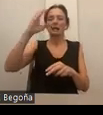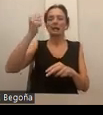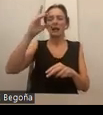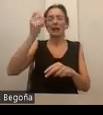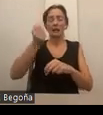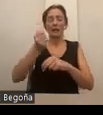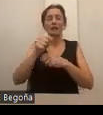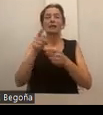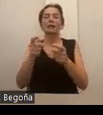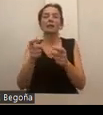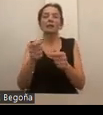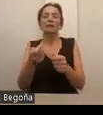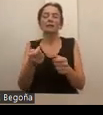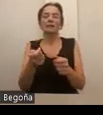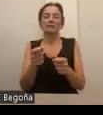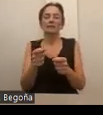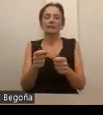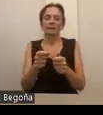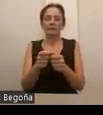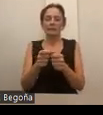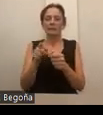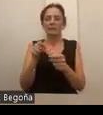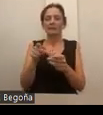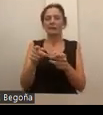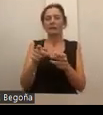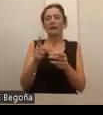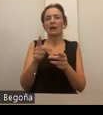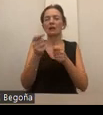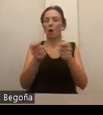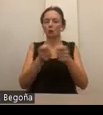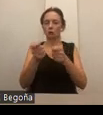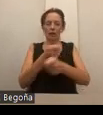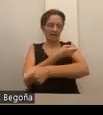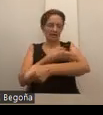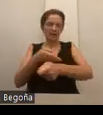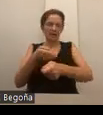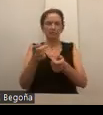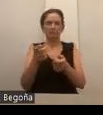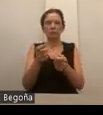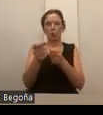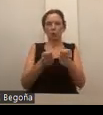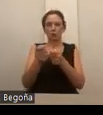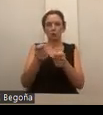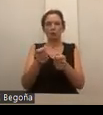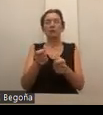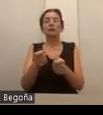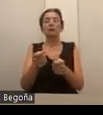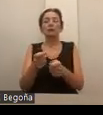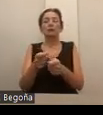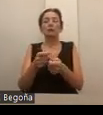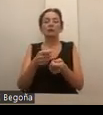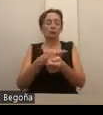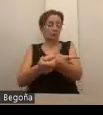glucosilada, esa proteína, la propia hemoglobina que tenemos en los glóbulos rojos, que cuando se expone a un